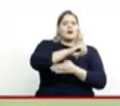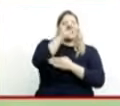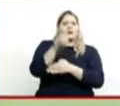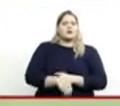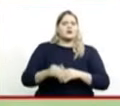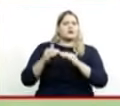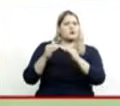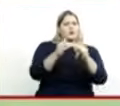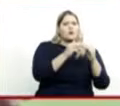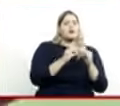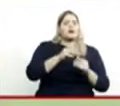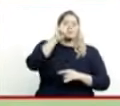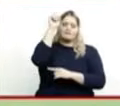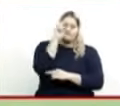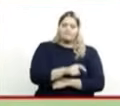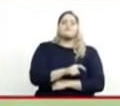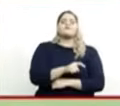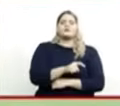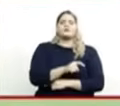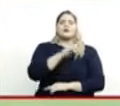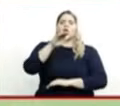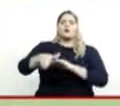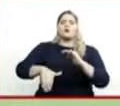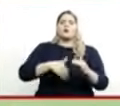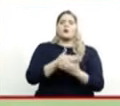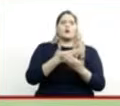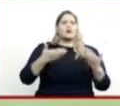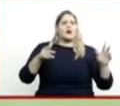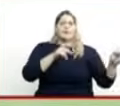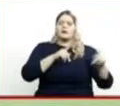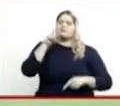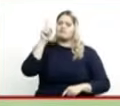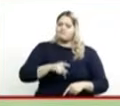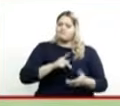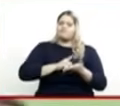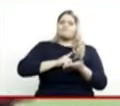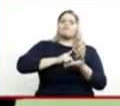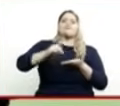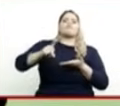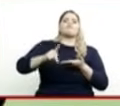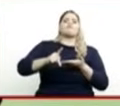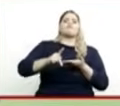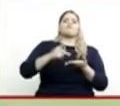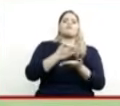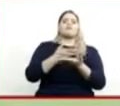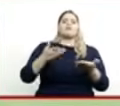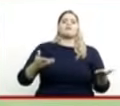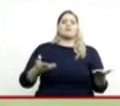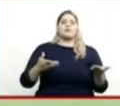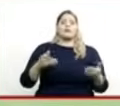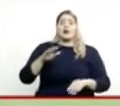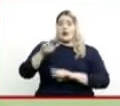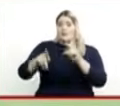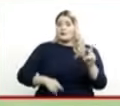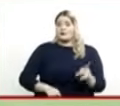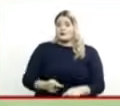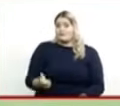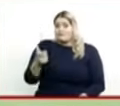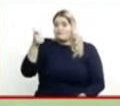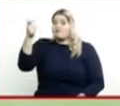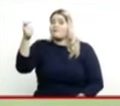de equidad. Todos deberíamos pagar impuestos. Los que más ganan deberían pagar